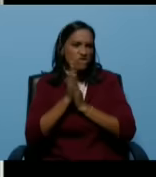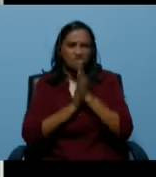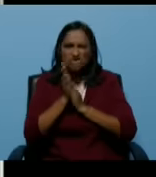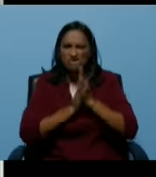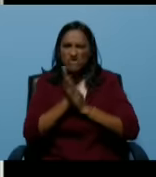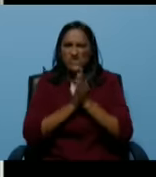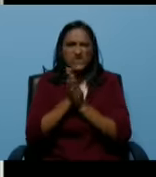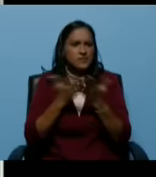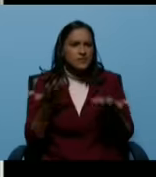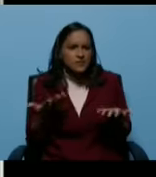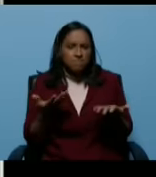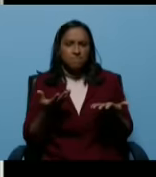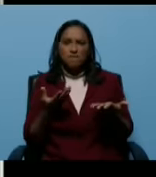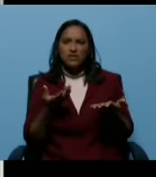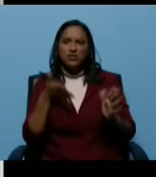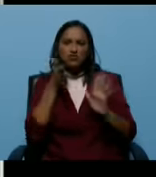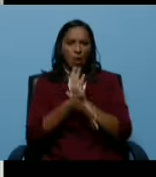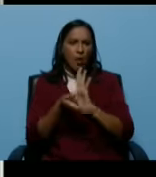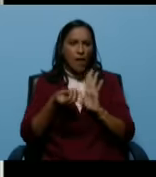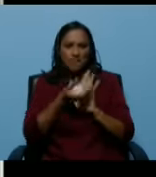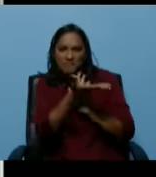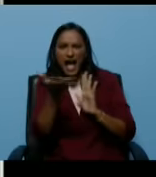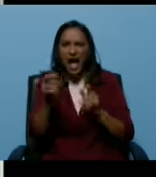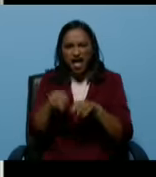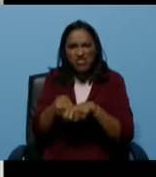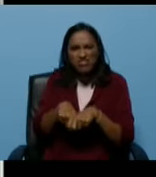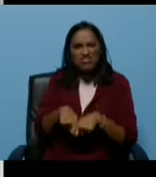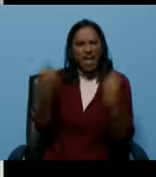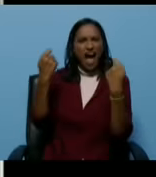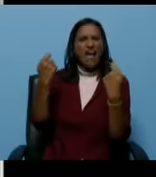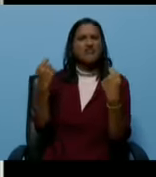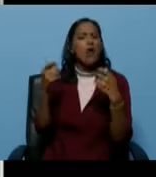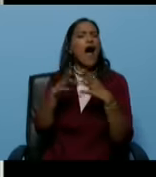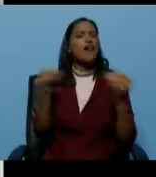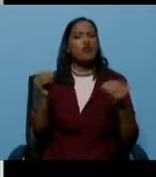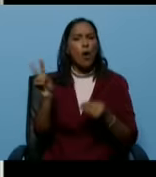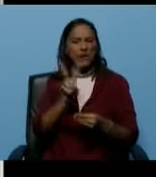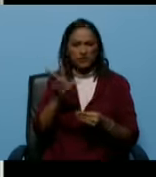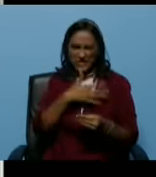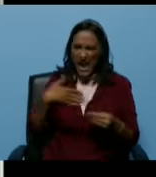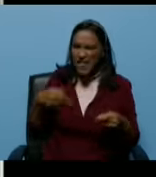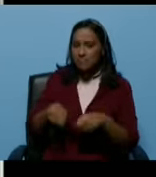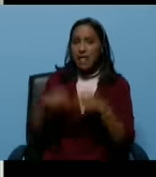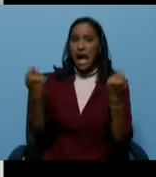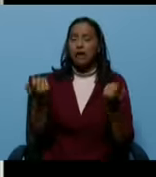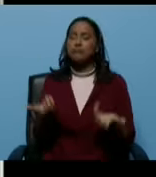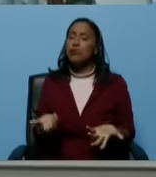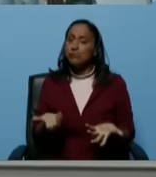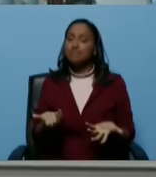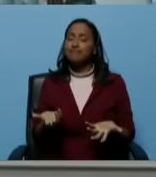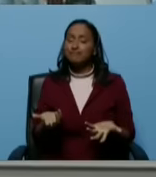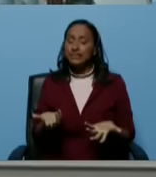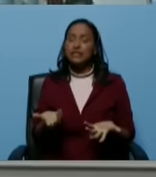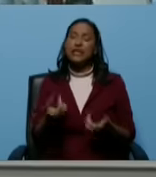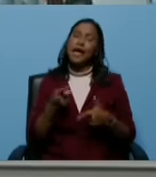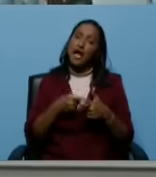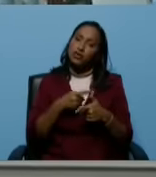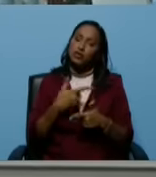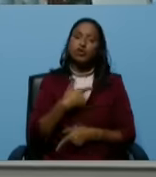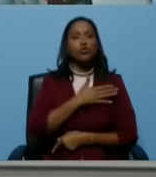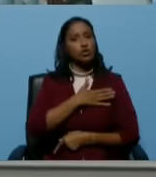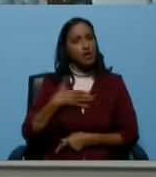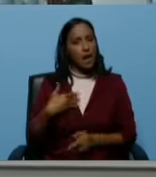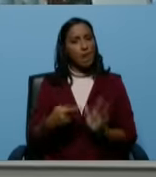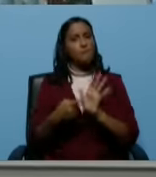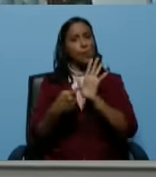de causarnos un daño a todos los venezolanos. Yo quiero destacar que